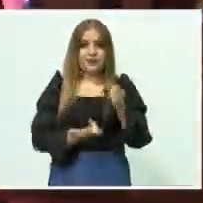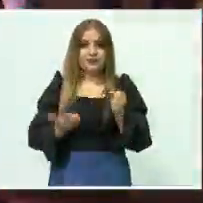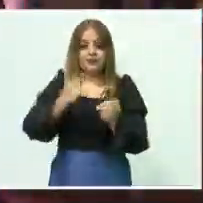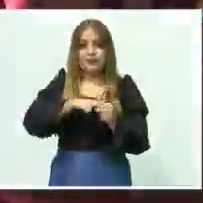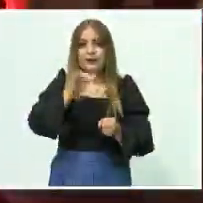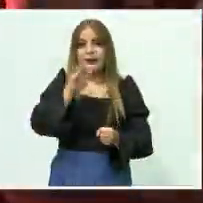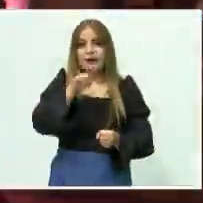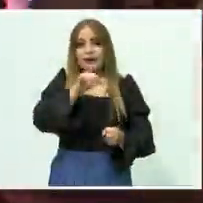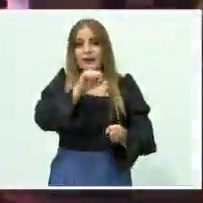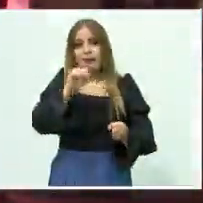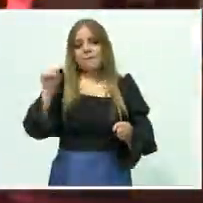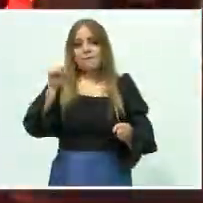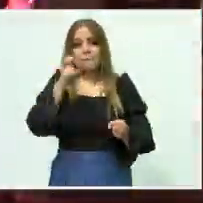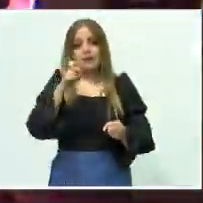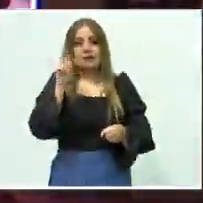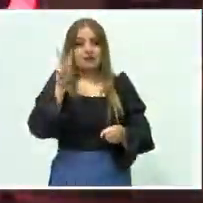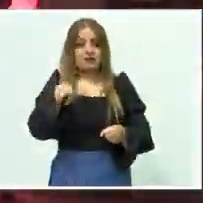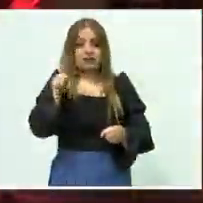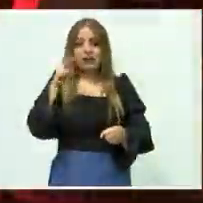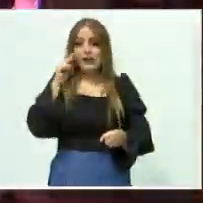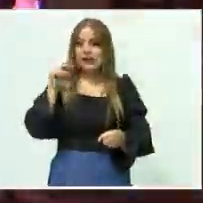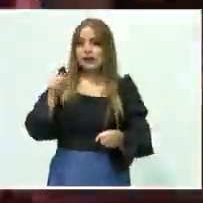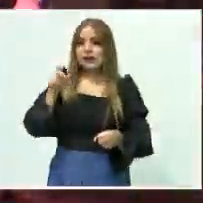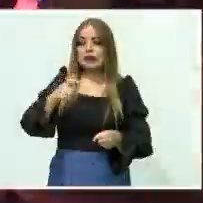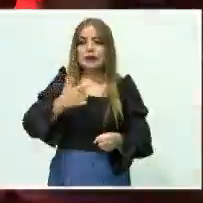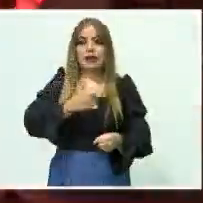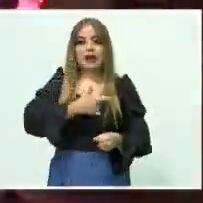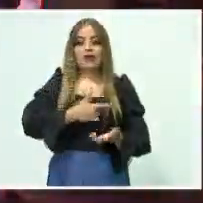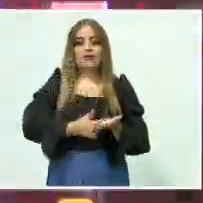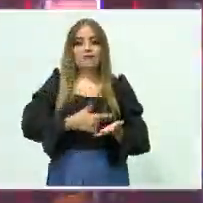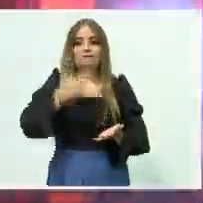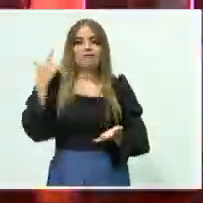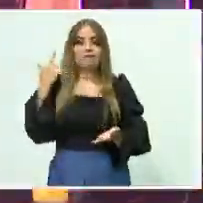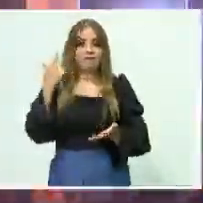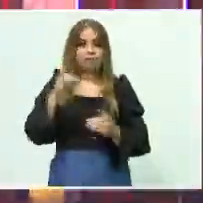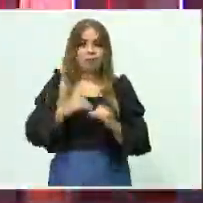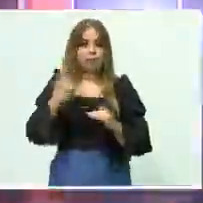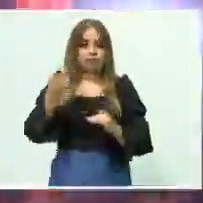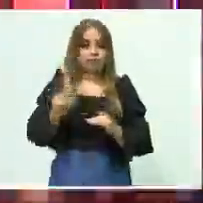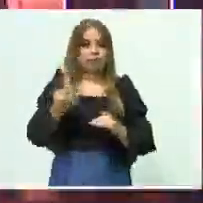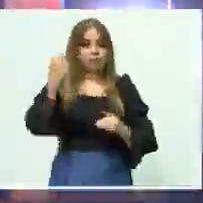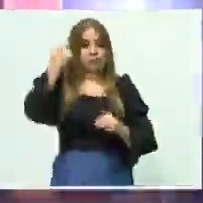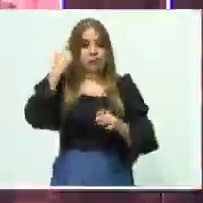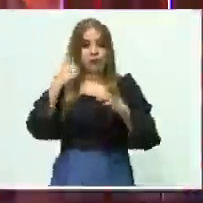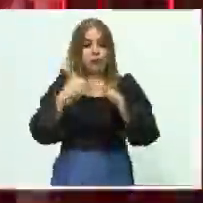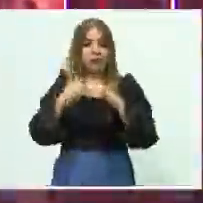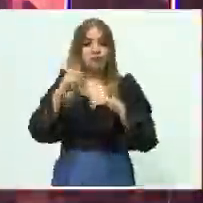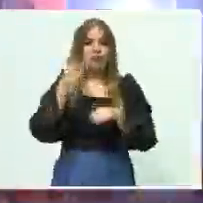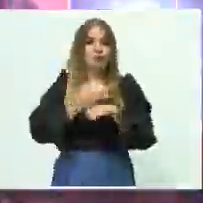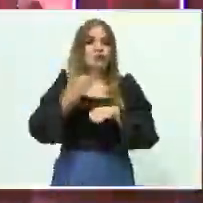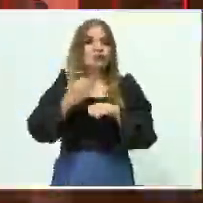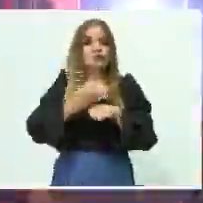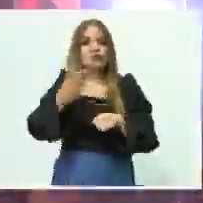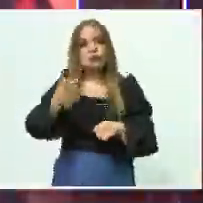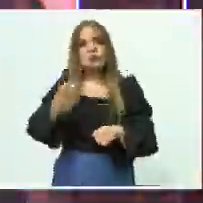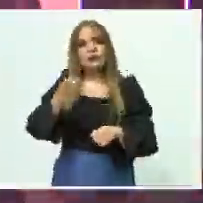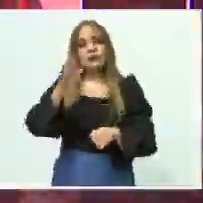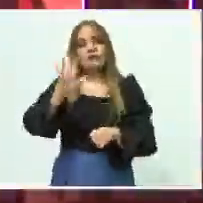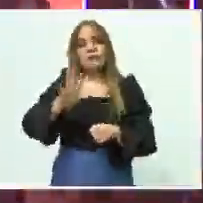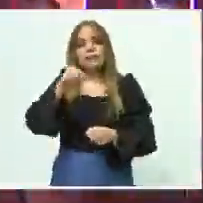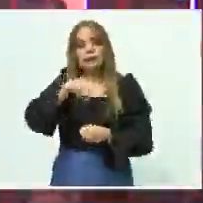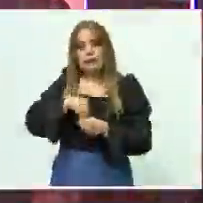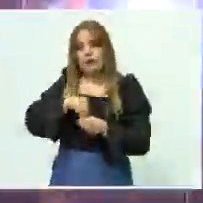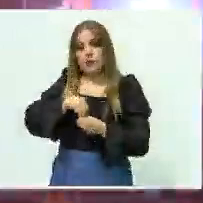del IMSS, pues su estado era grave al tener traumatismo craneoencefálico severo y su condición se reporta de pronóstico